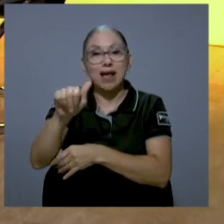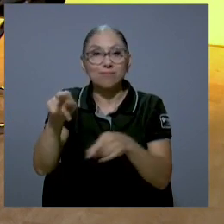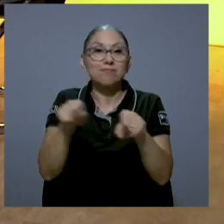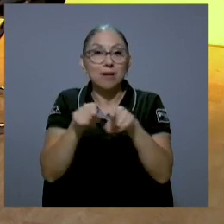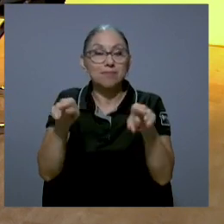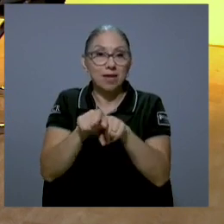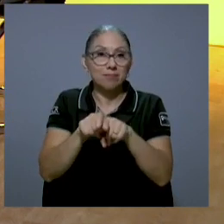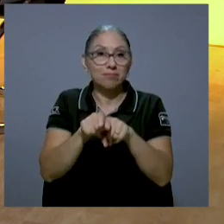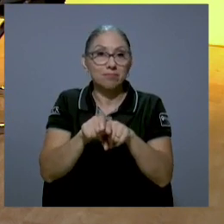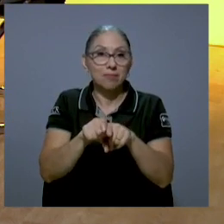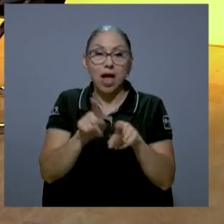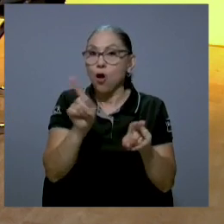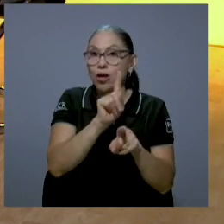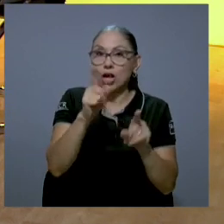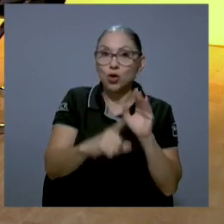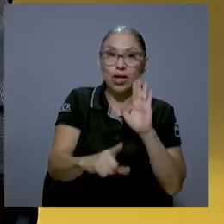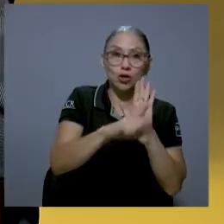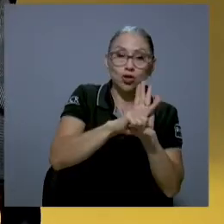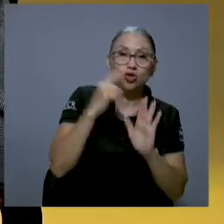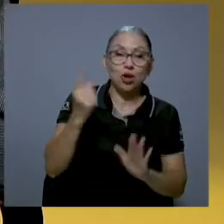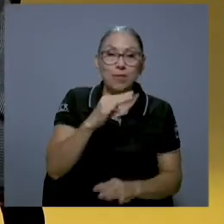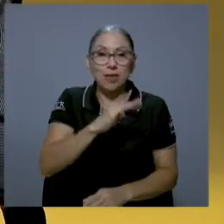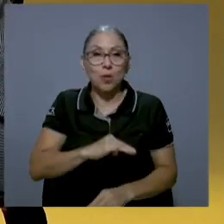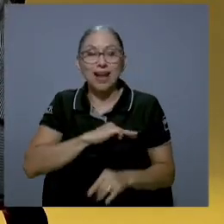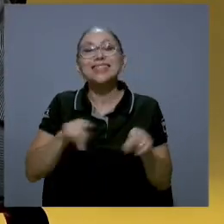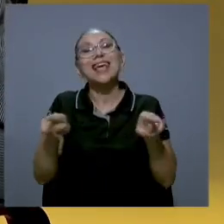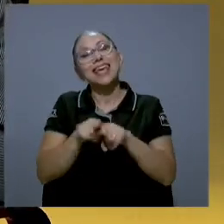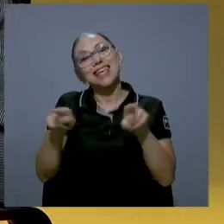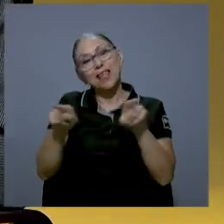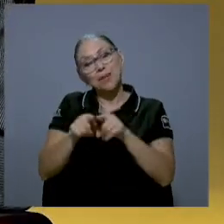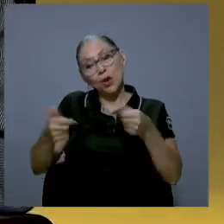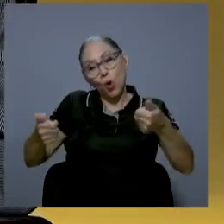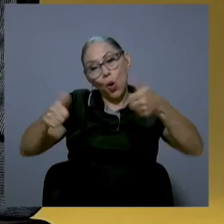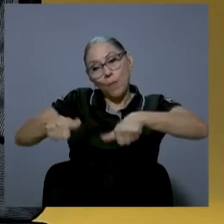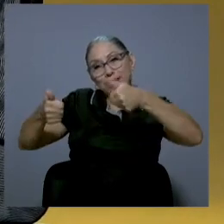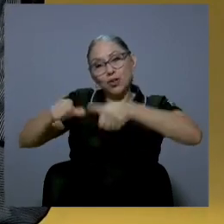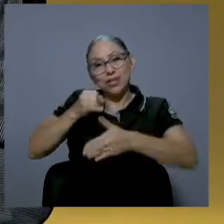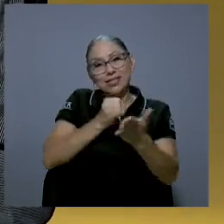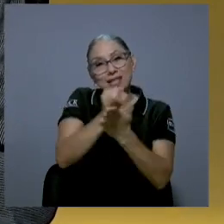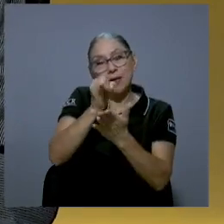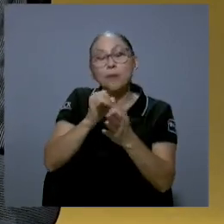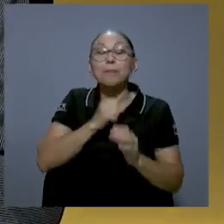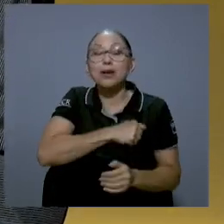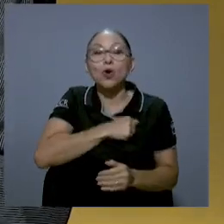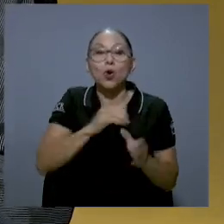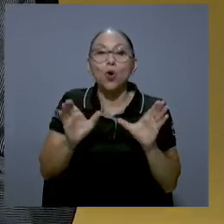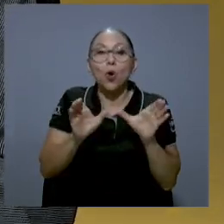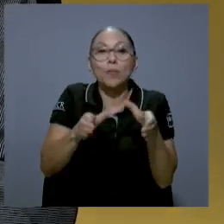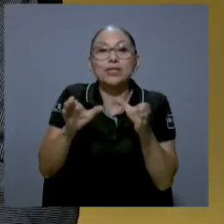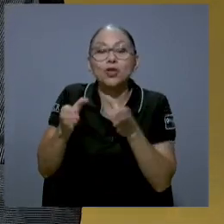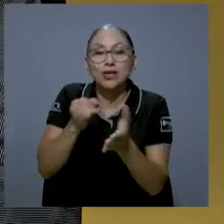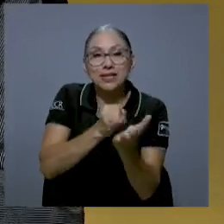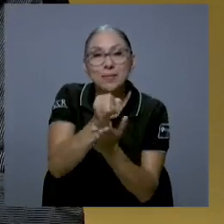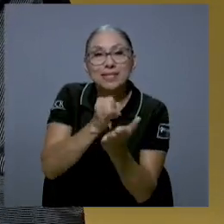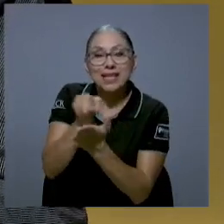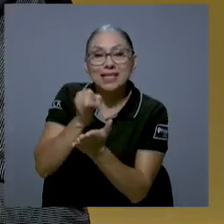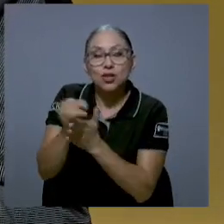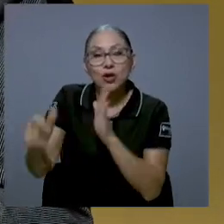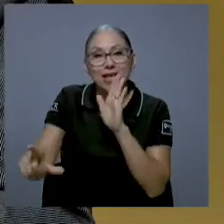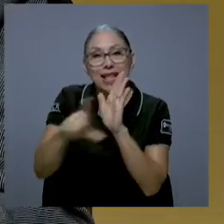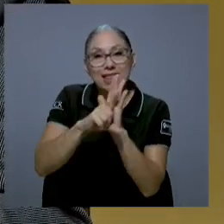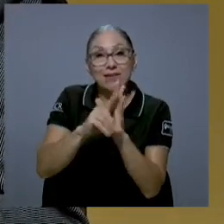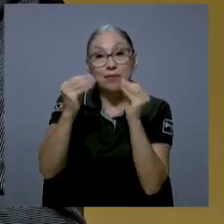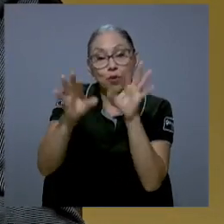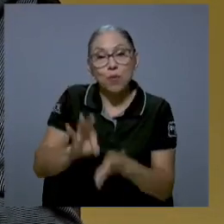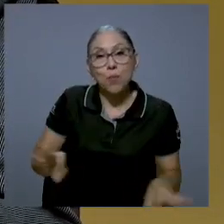solo morales, y sobre todo las comisiones de investigación legislativa, que han tenido una gran importancia a lo largo de estos